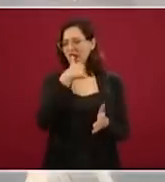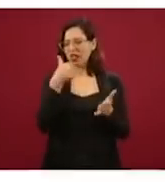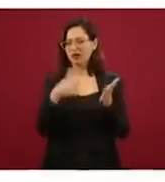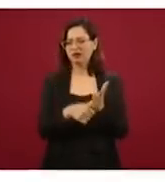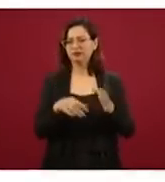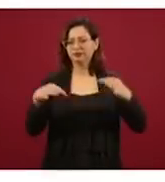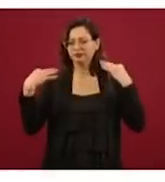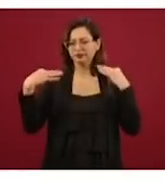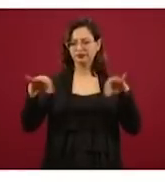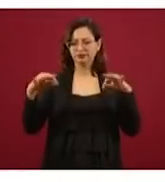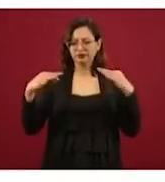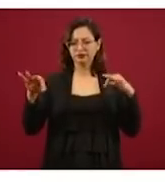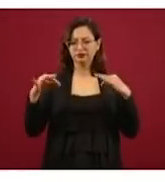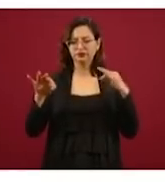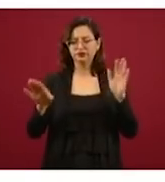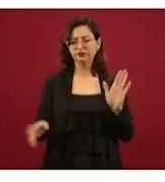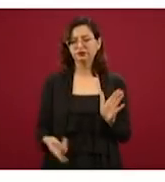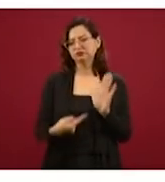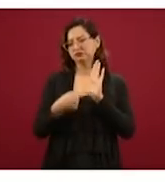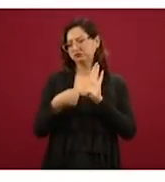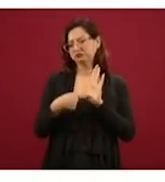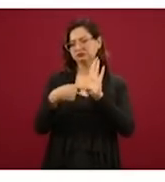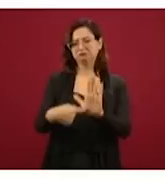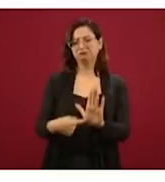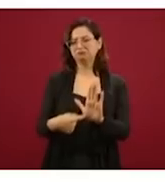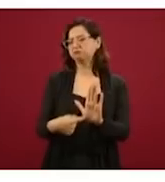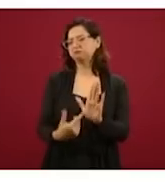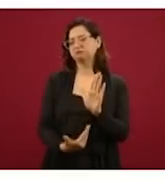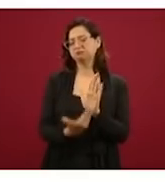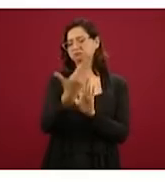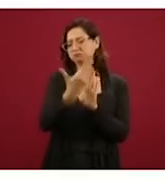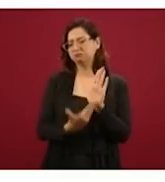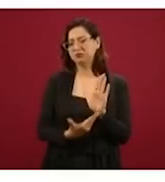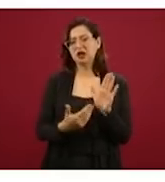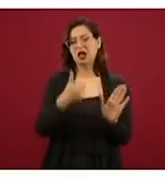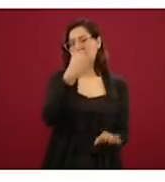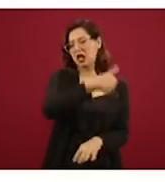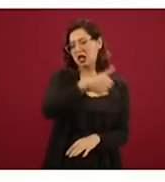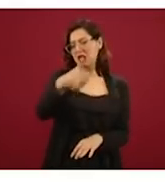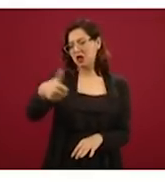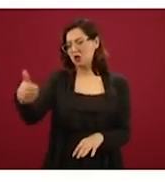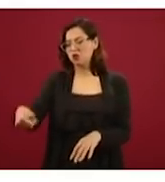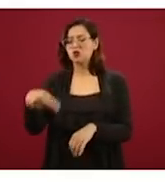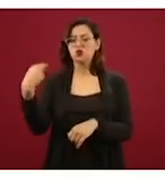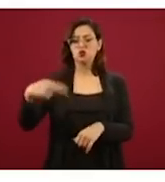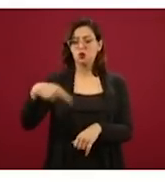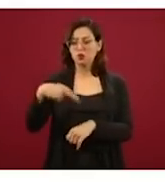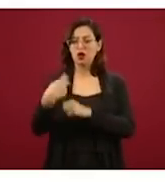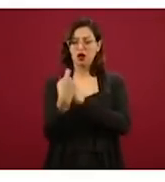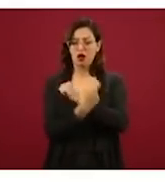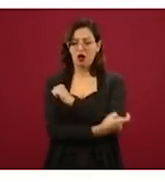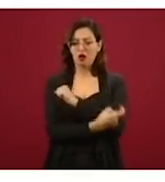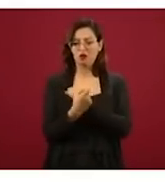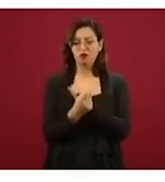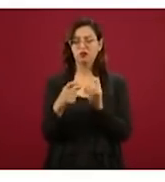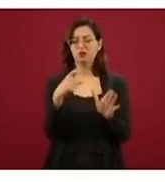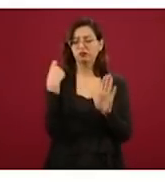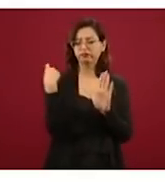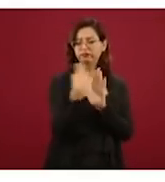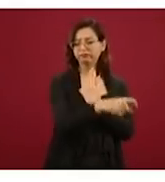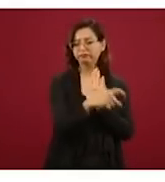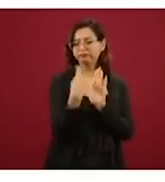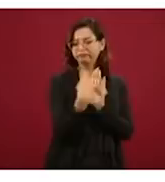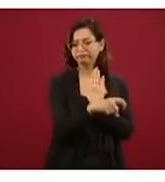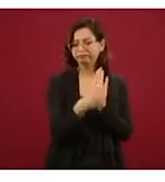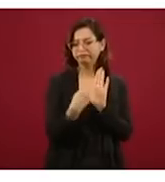en el sistema cuando uno accede y se registra. Es el manifiesto personalizado, su nombre se carga automáticamente en ese formato que está ahí, ahí